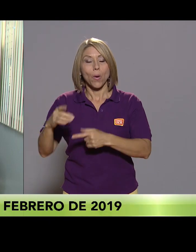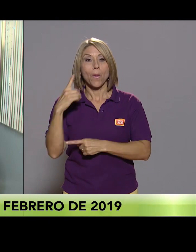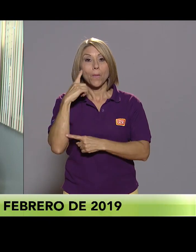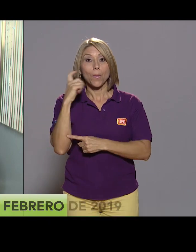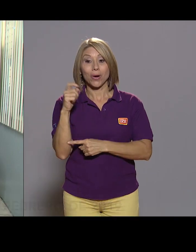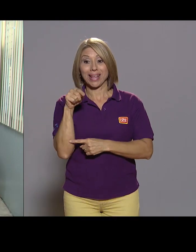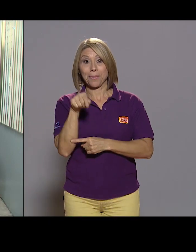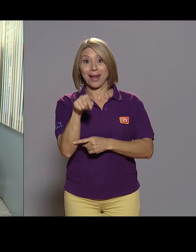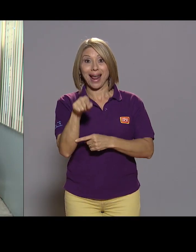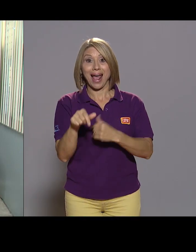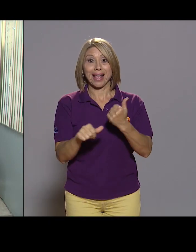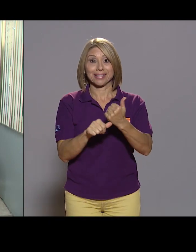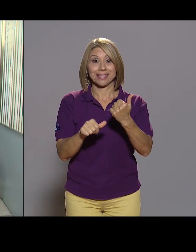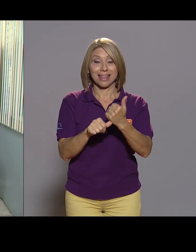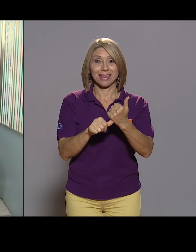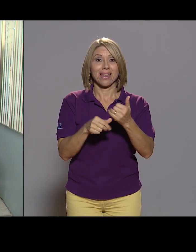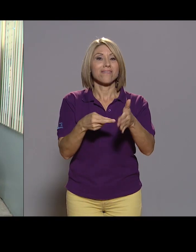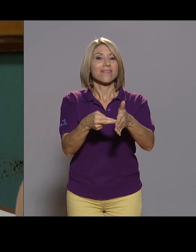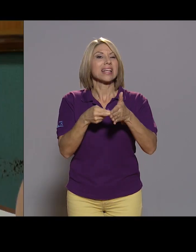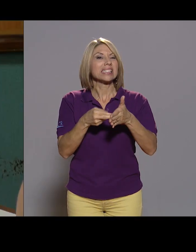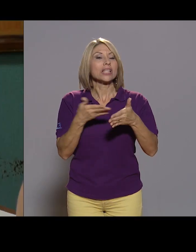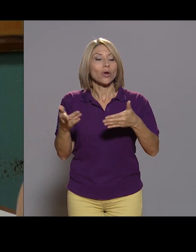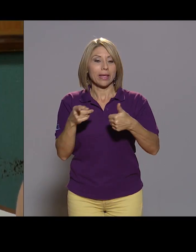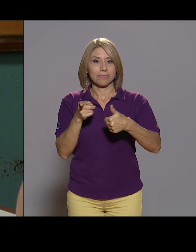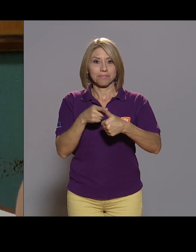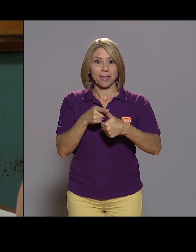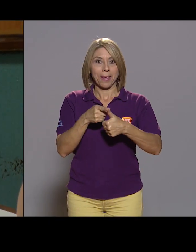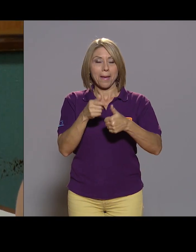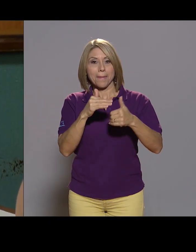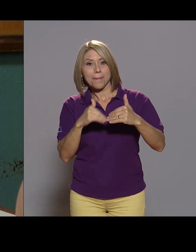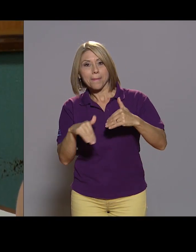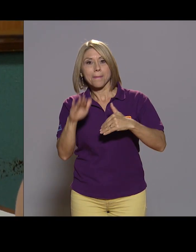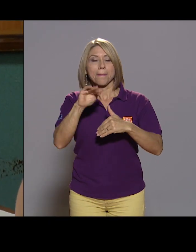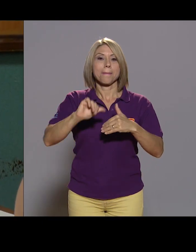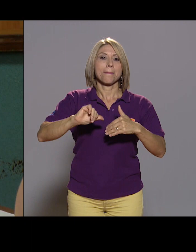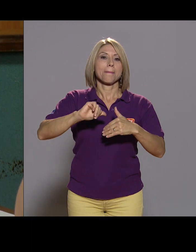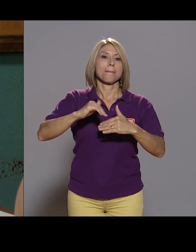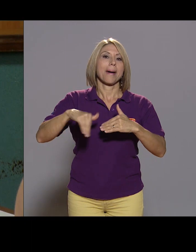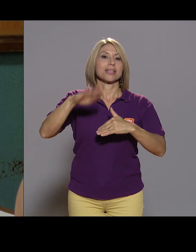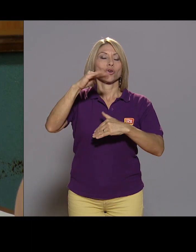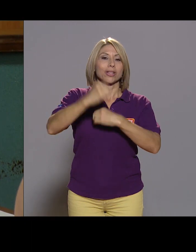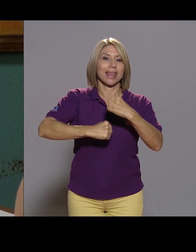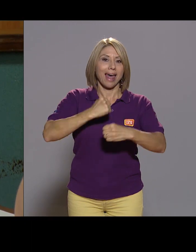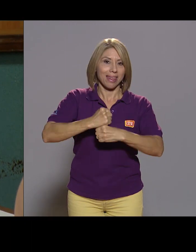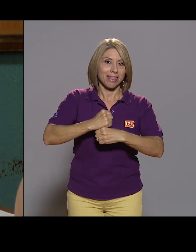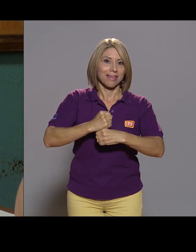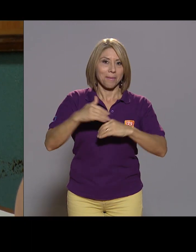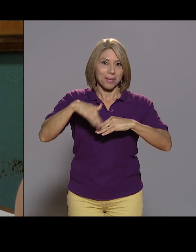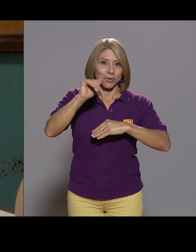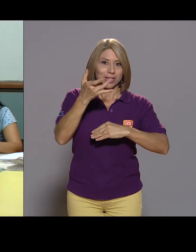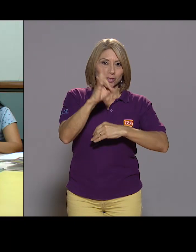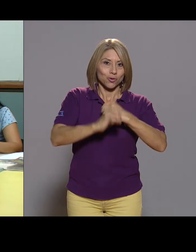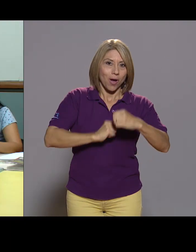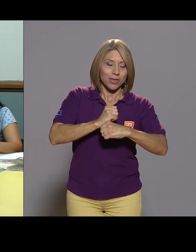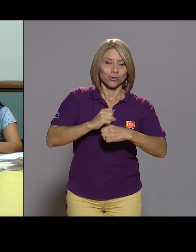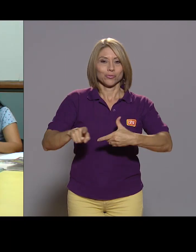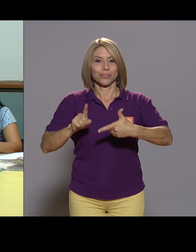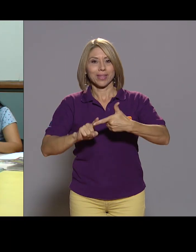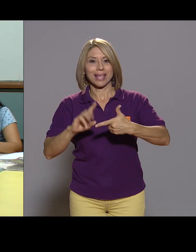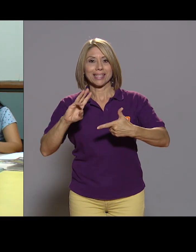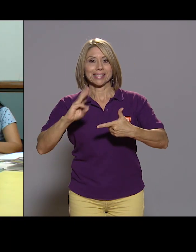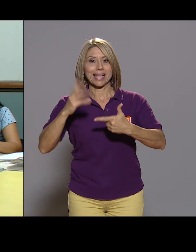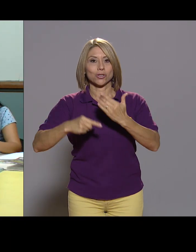el requisito es ser mayor de edad y tener el 6º grado, ¿verdad? Si la persona tiene